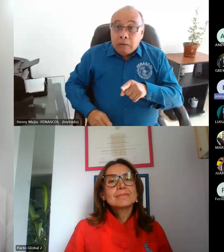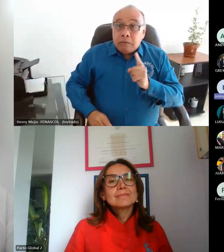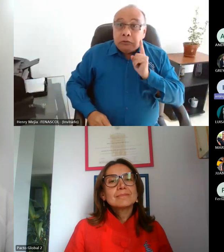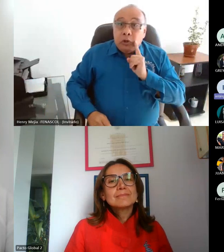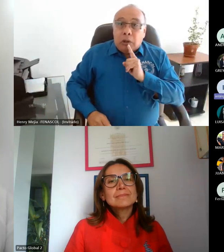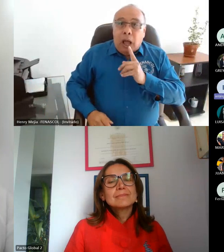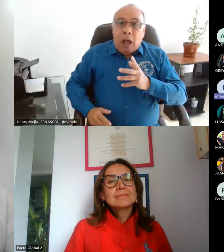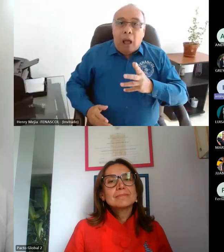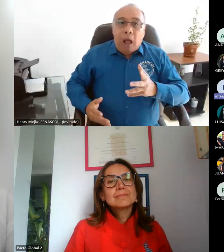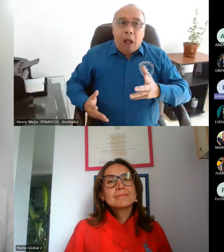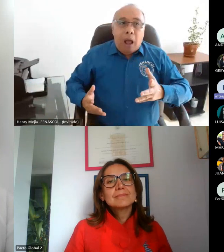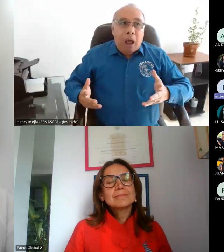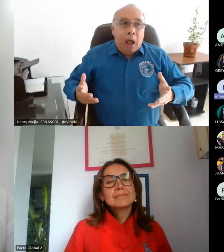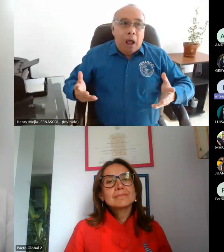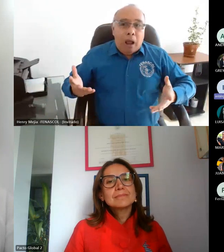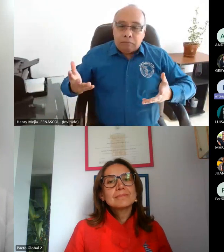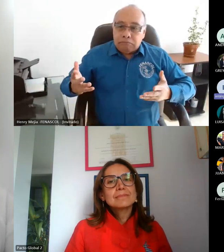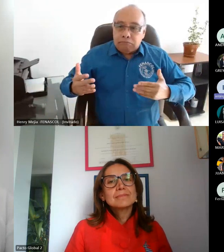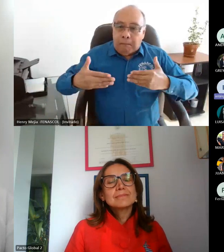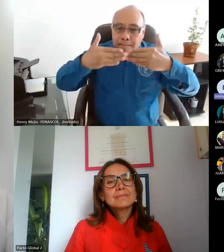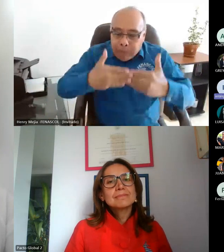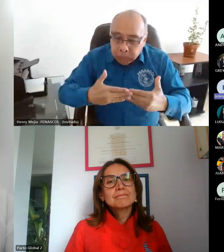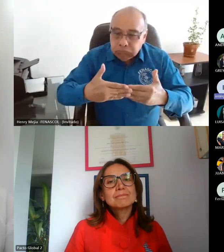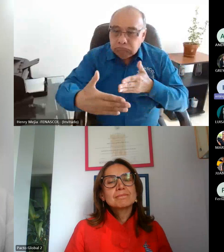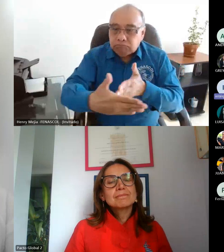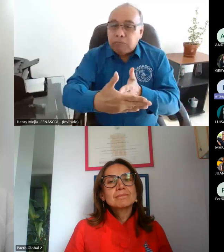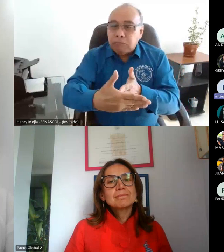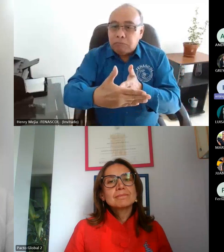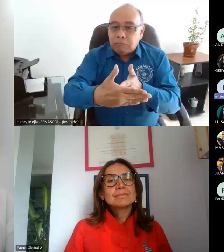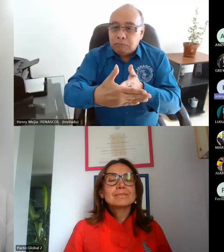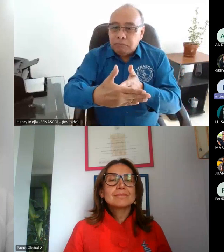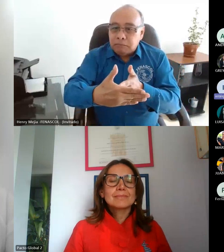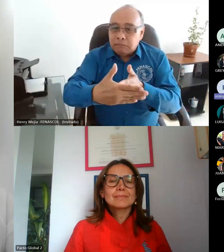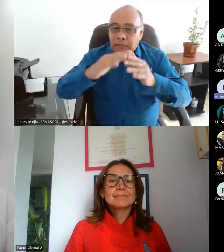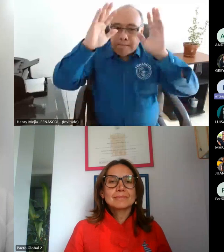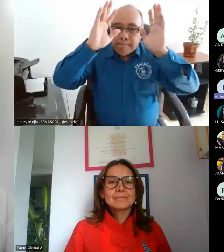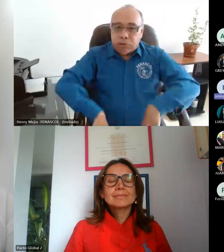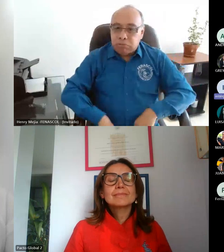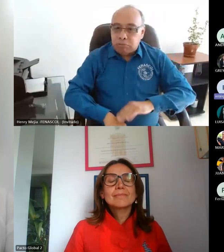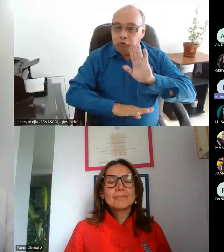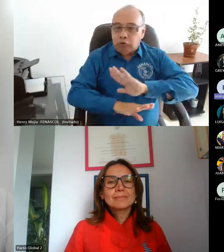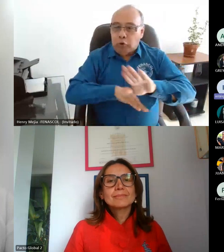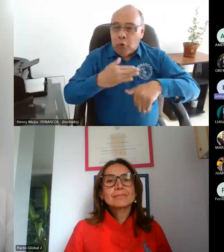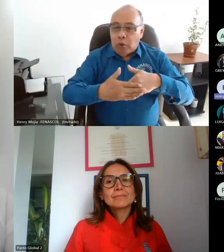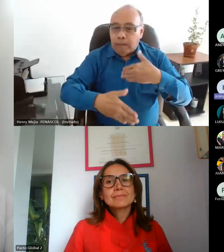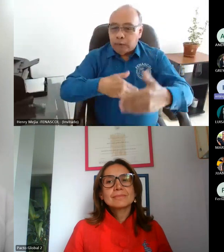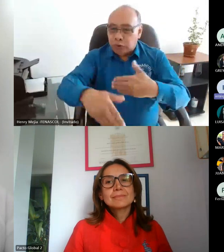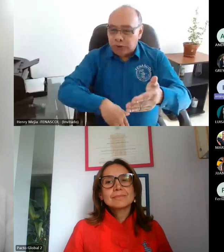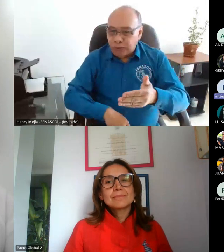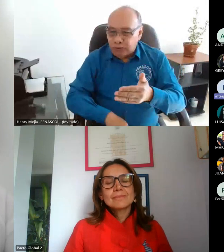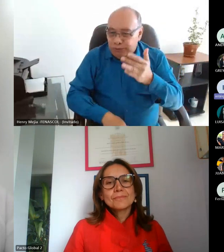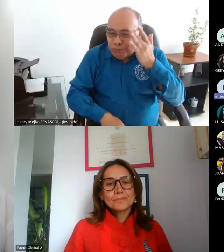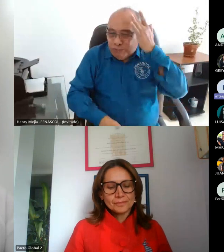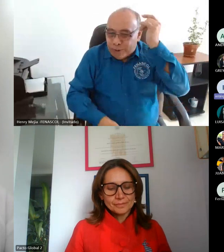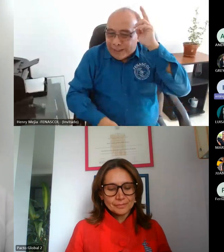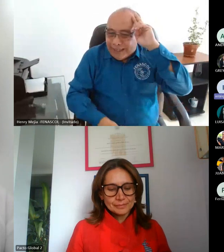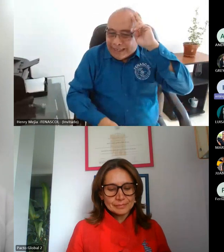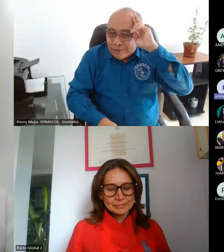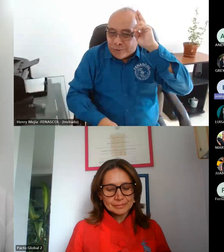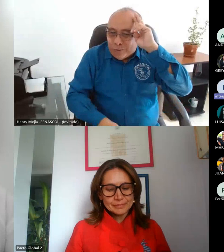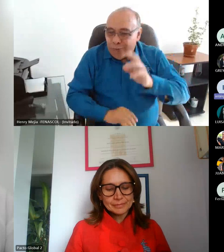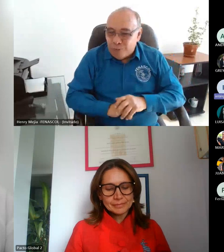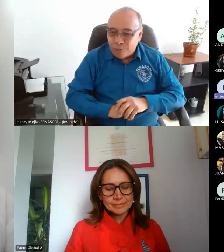Perdón yo soy una persona sorda y la empresa o o el psicólogo o quien atiende eh de una genera